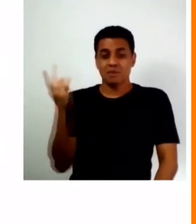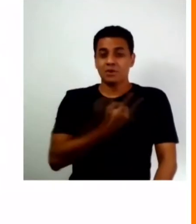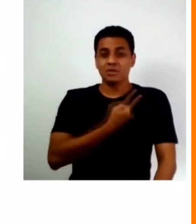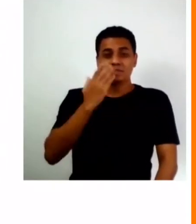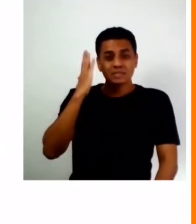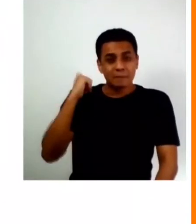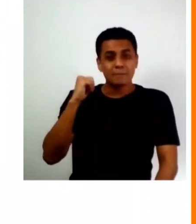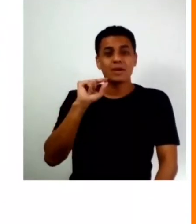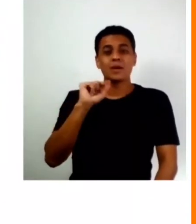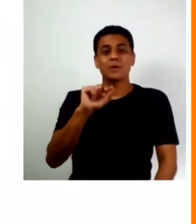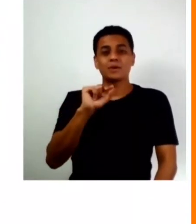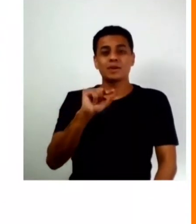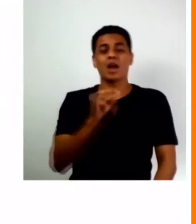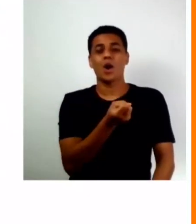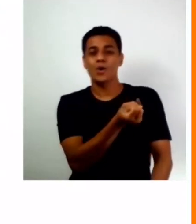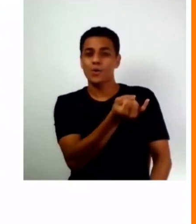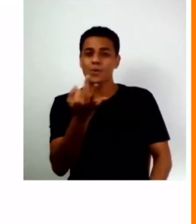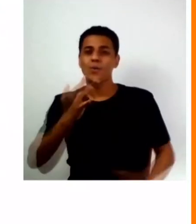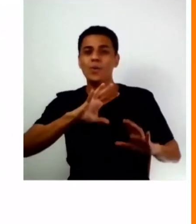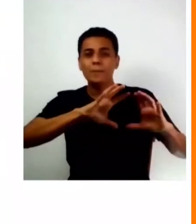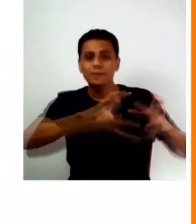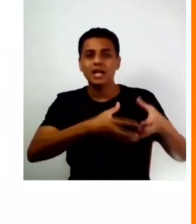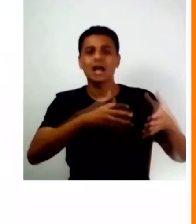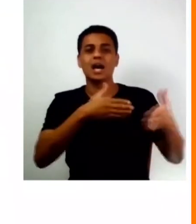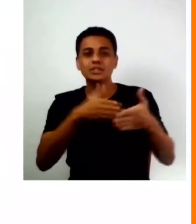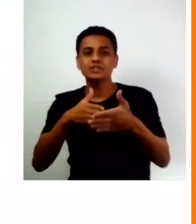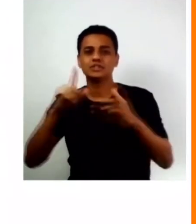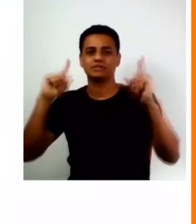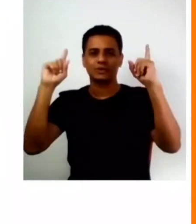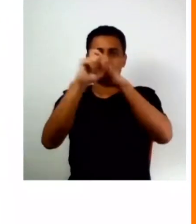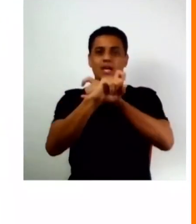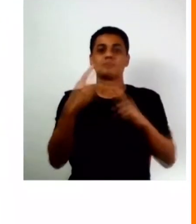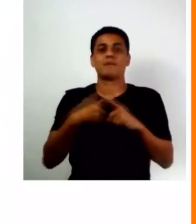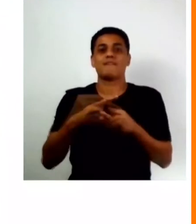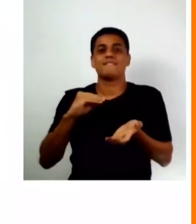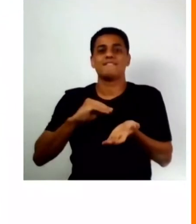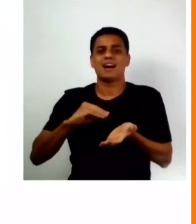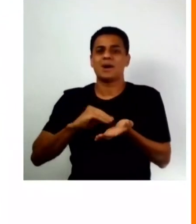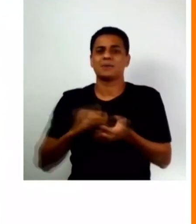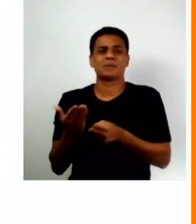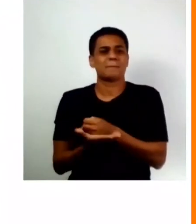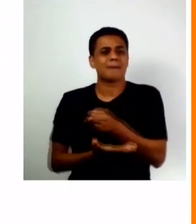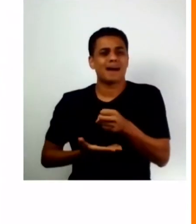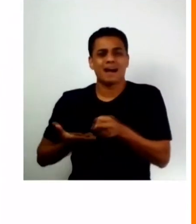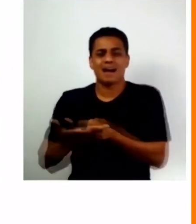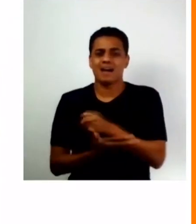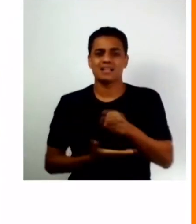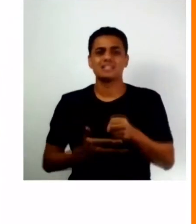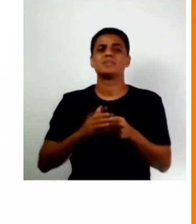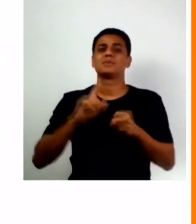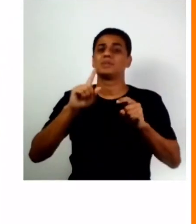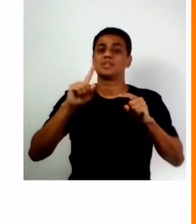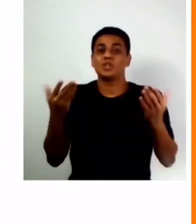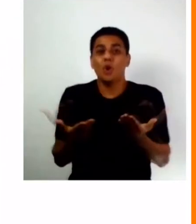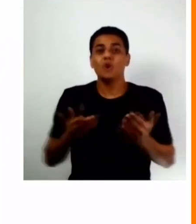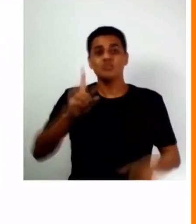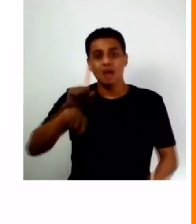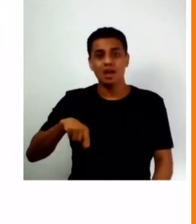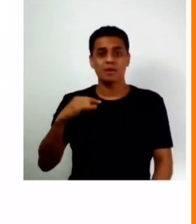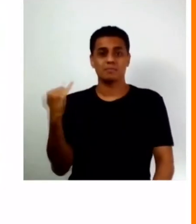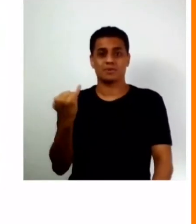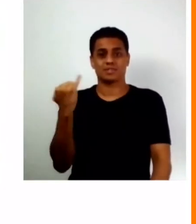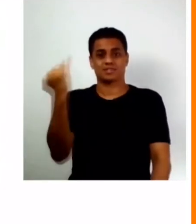comunidades a organizarse por non tener servicios básicos que hoxe en día son imprescindibles. E isto basta moi